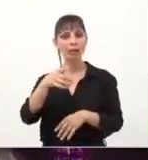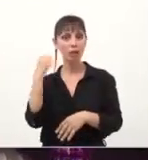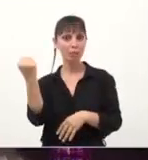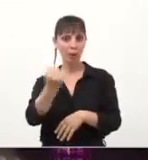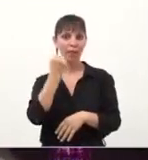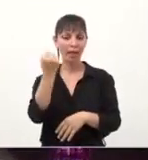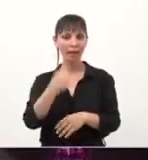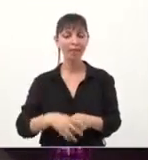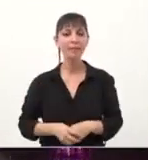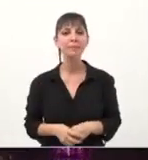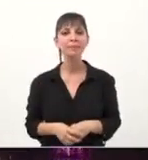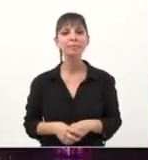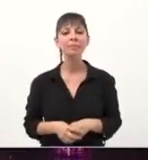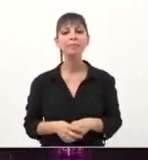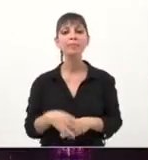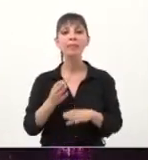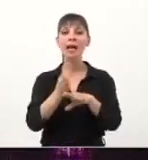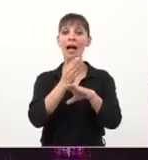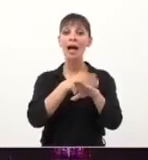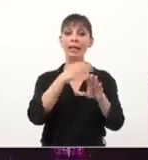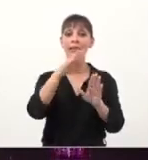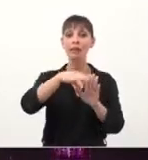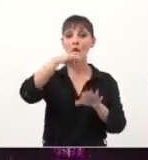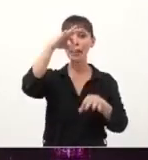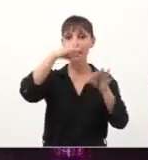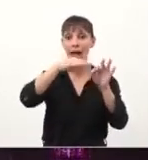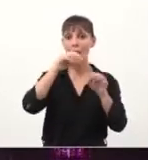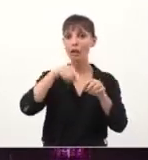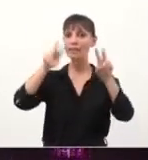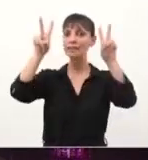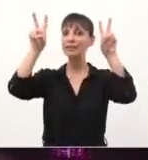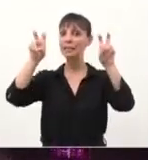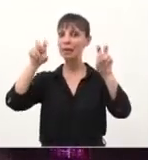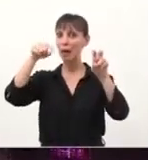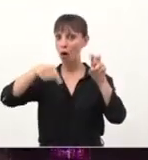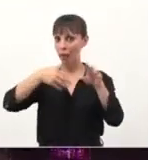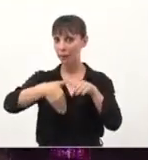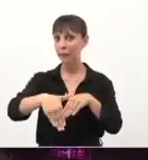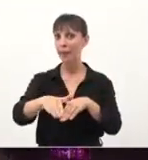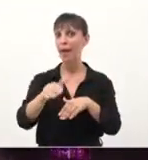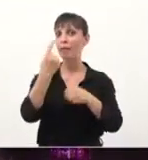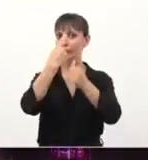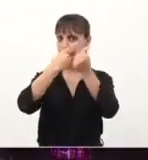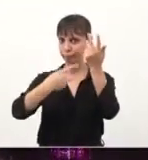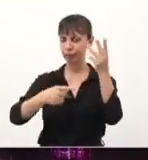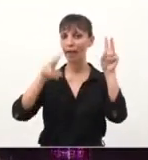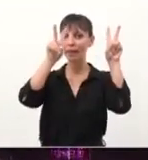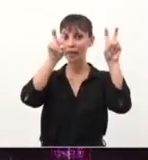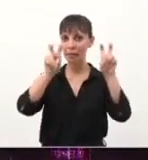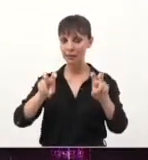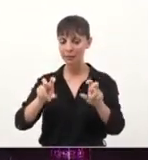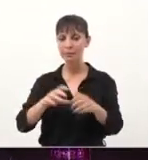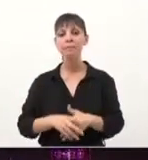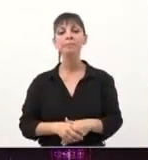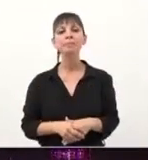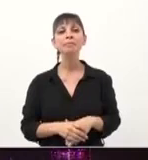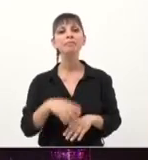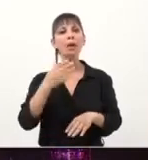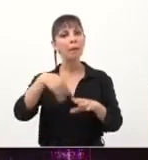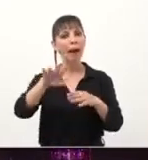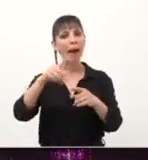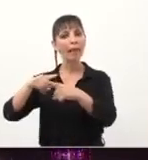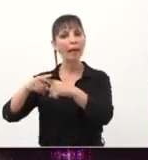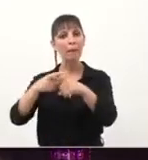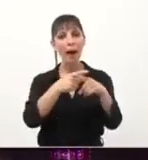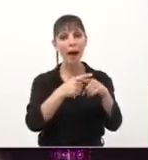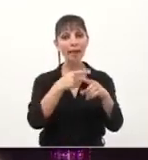importante. Se sorteó y tocó este eje temático que viene ahora, que son varios ejes temáticos, que van a discutir los